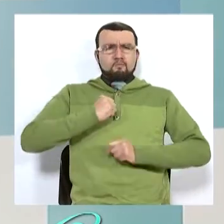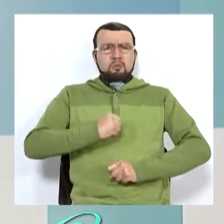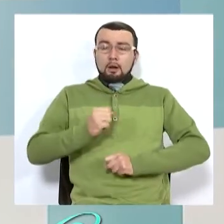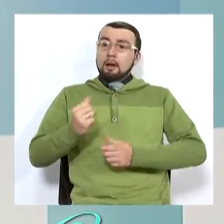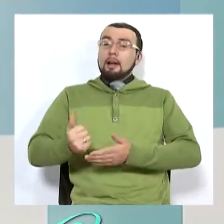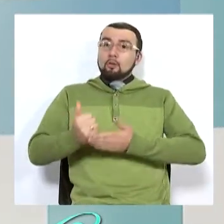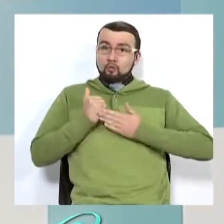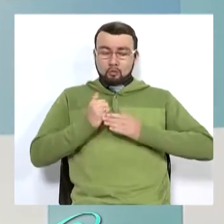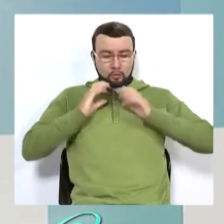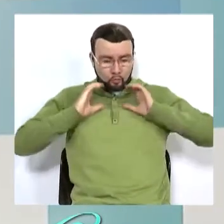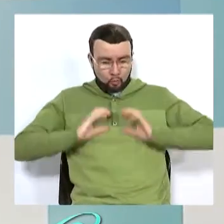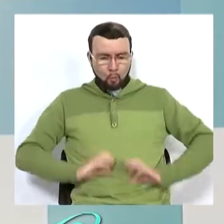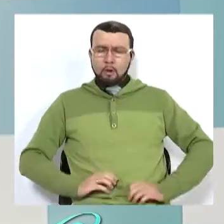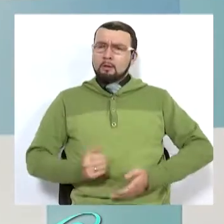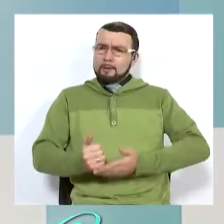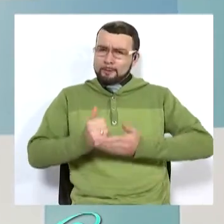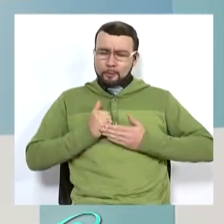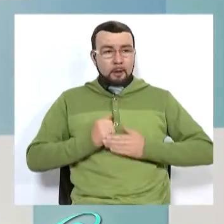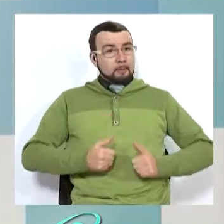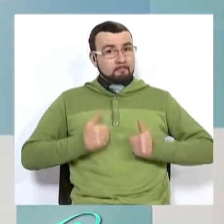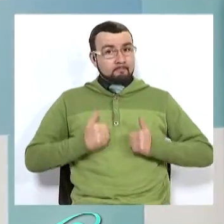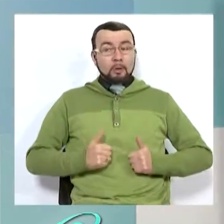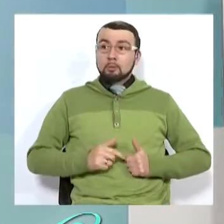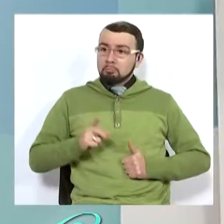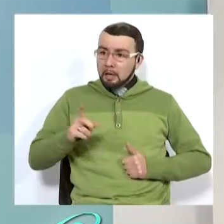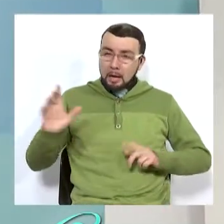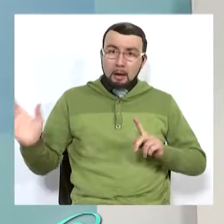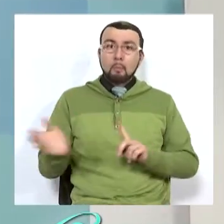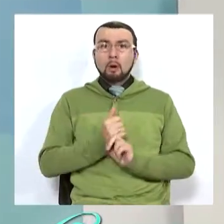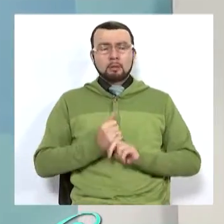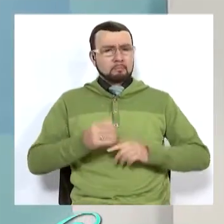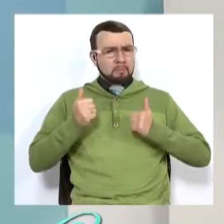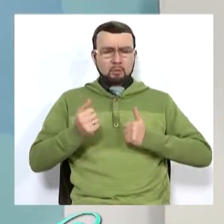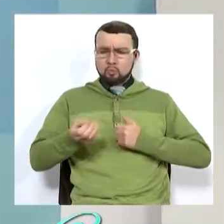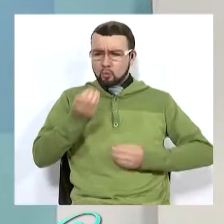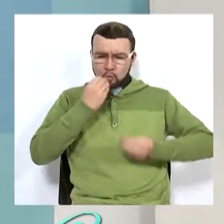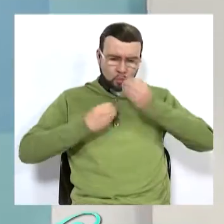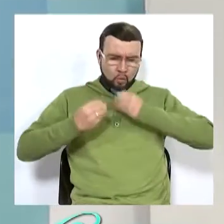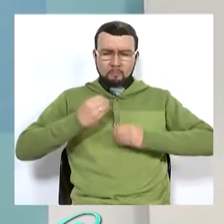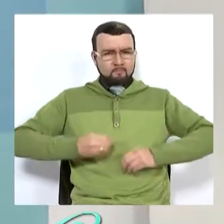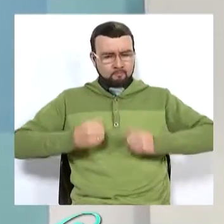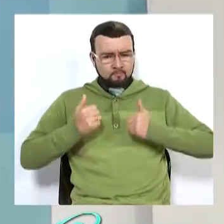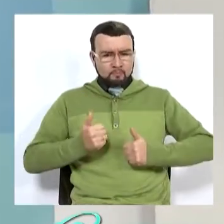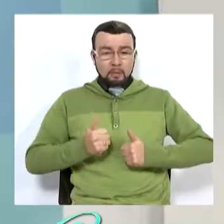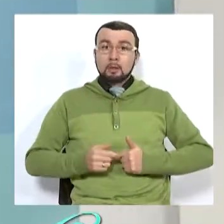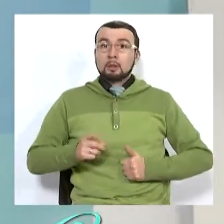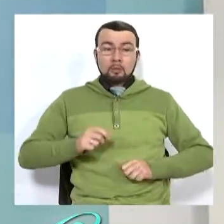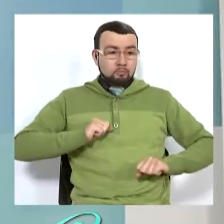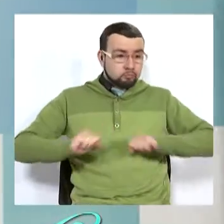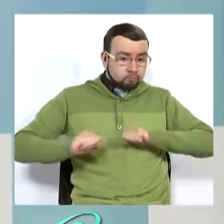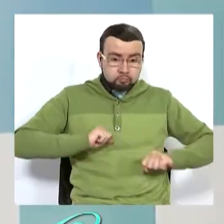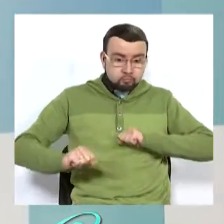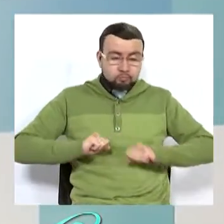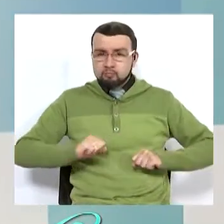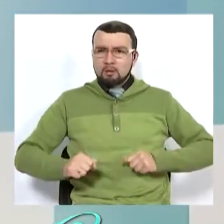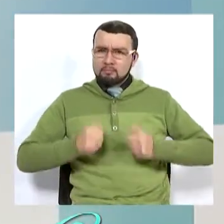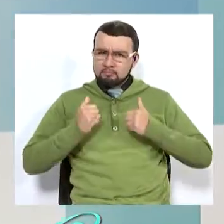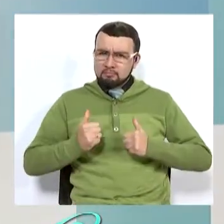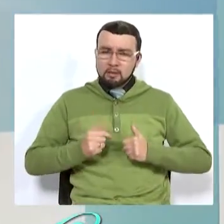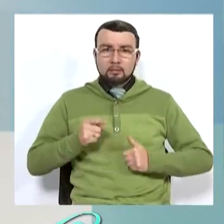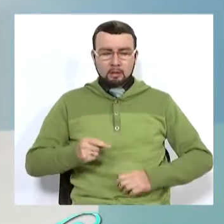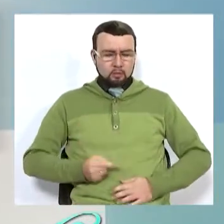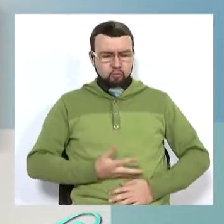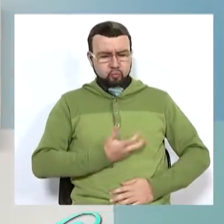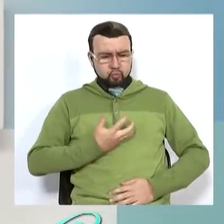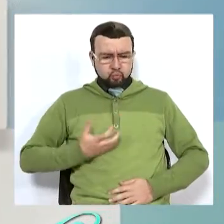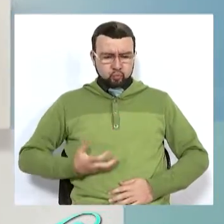menos opciones diferentes que ustedes pueden encontrar para una buena nutrición y para un buen funcionamiento a nivel gástrico.